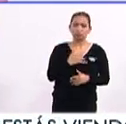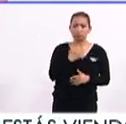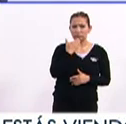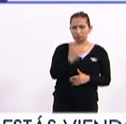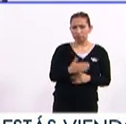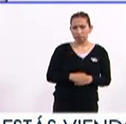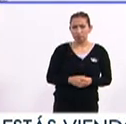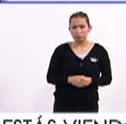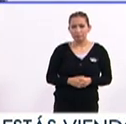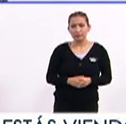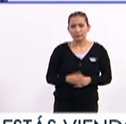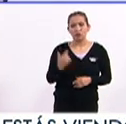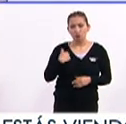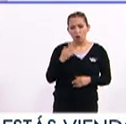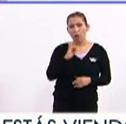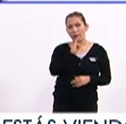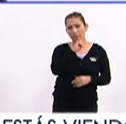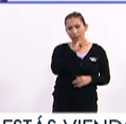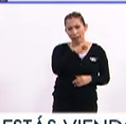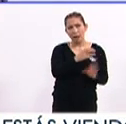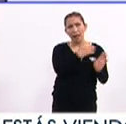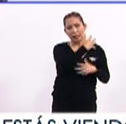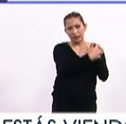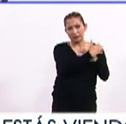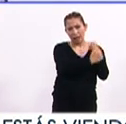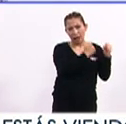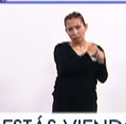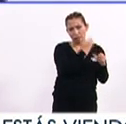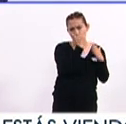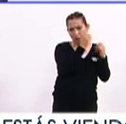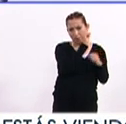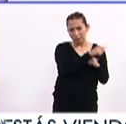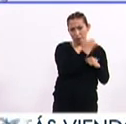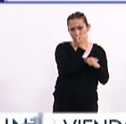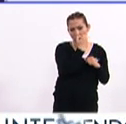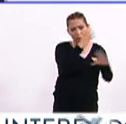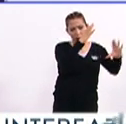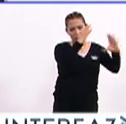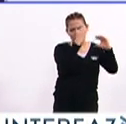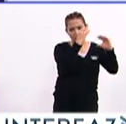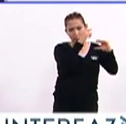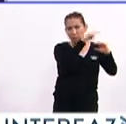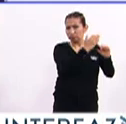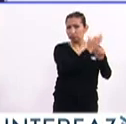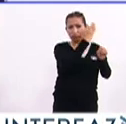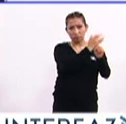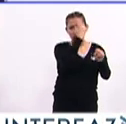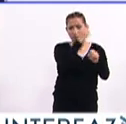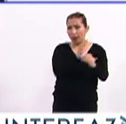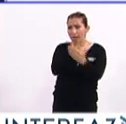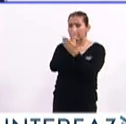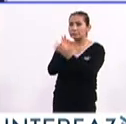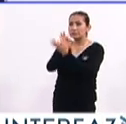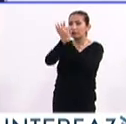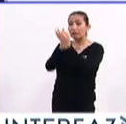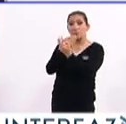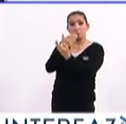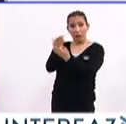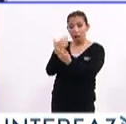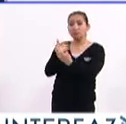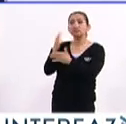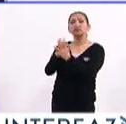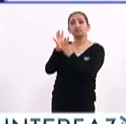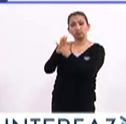muy bien. He estado en el Politécnico desde los 15 años. Yo creo que la formación que me ha dado fue suficiente para poder afrontar y tener una muy